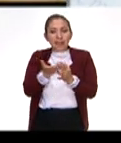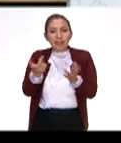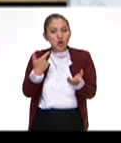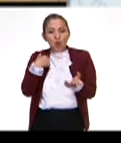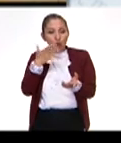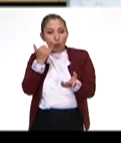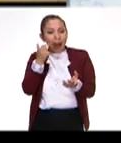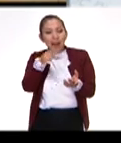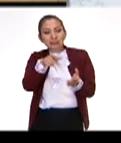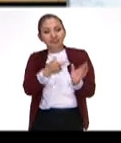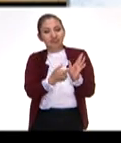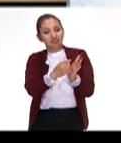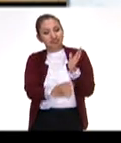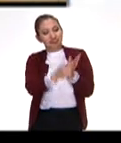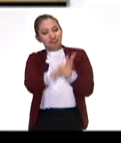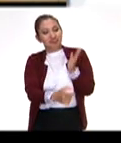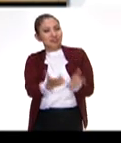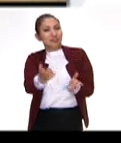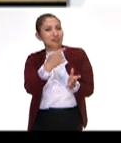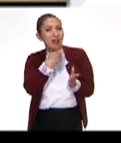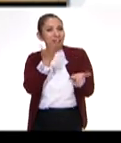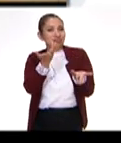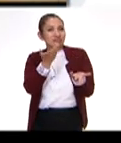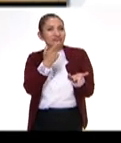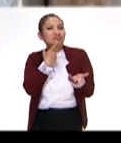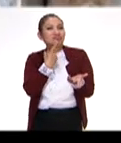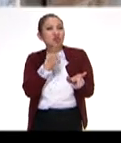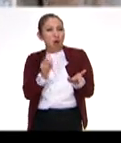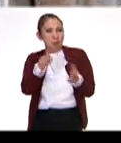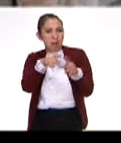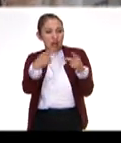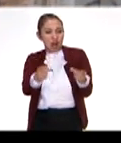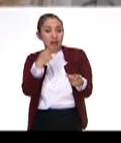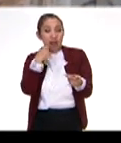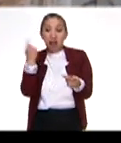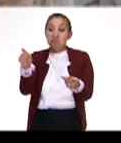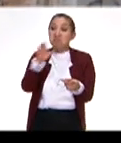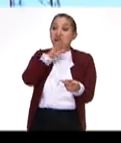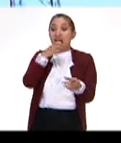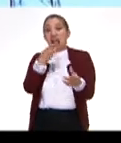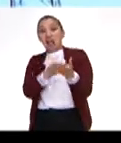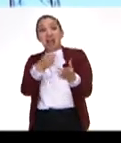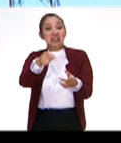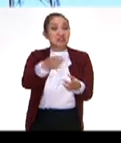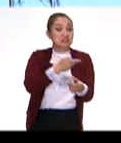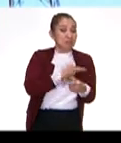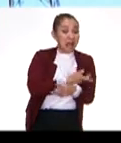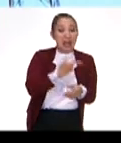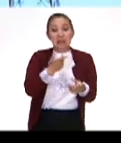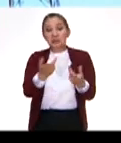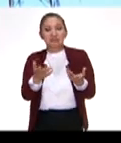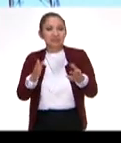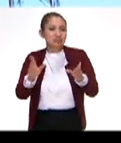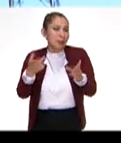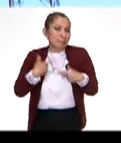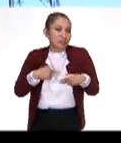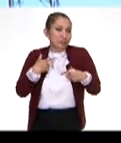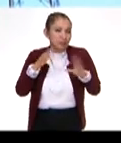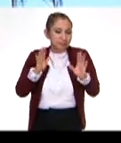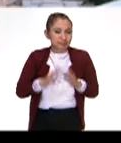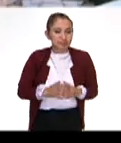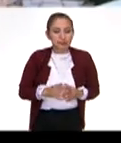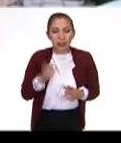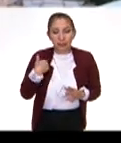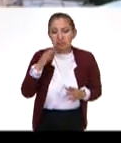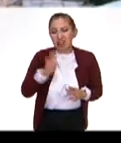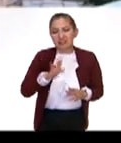lo que no aparece en los 4 párrafos de una nota roja que sentencian de manera definitiva el paso por la vida de una persona,